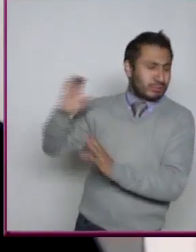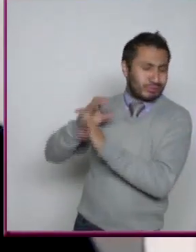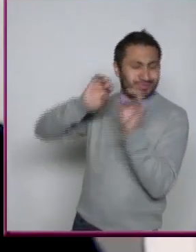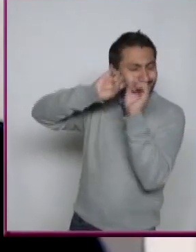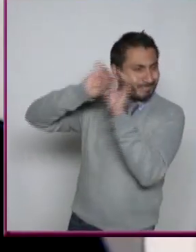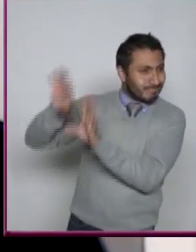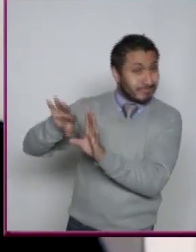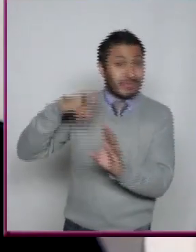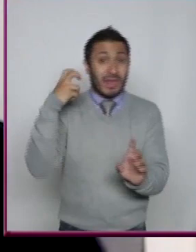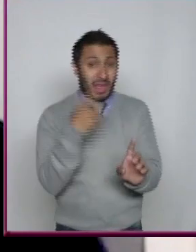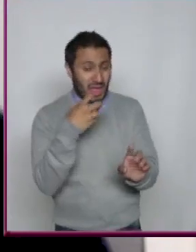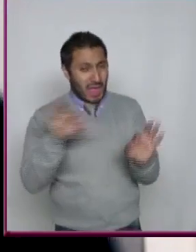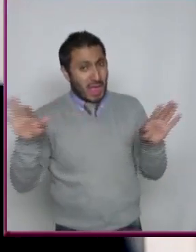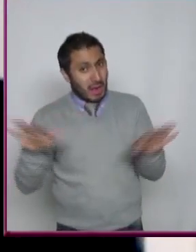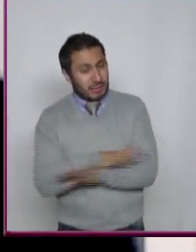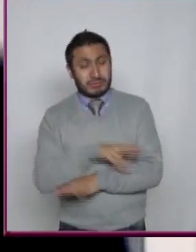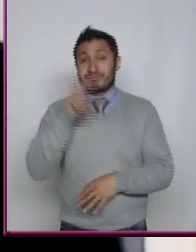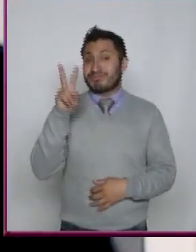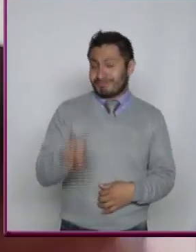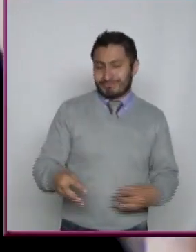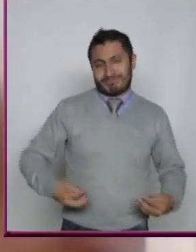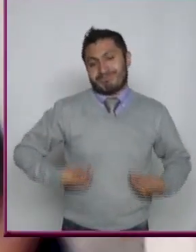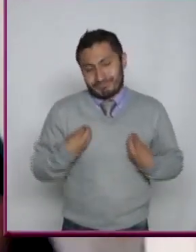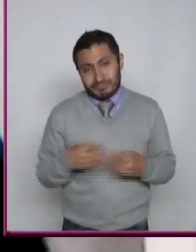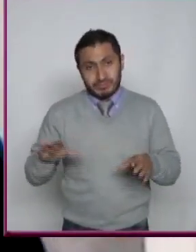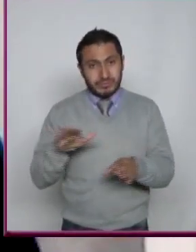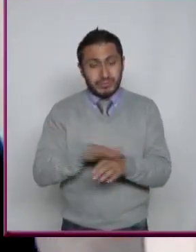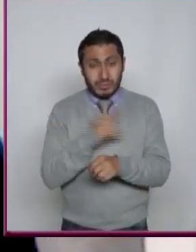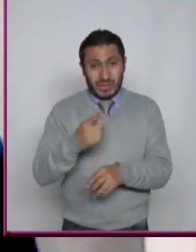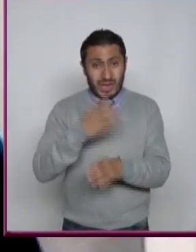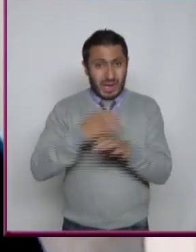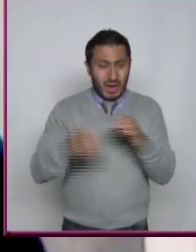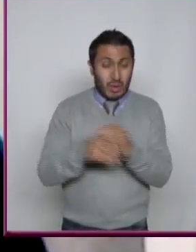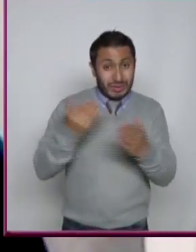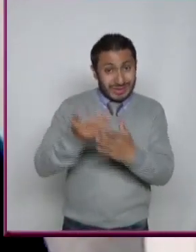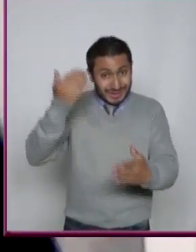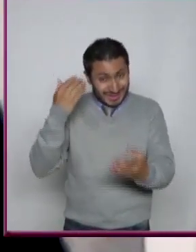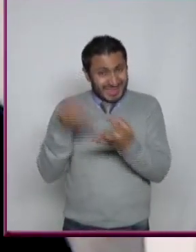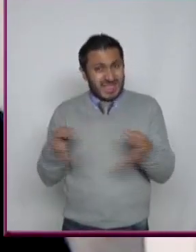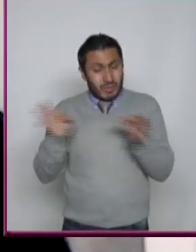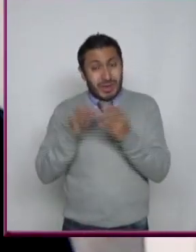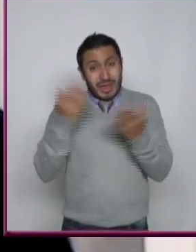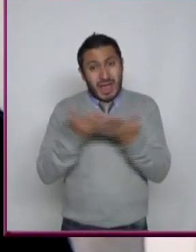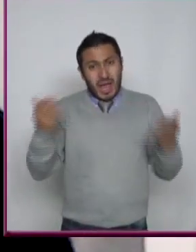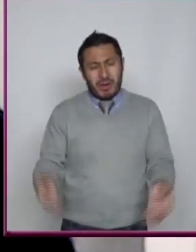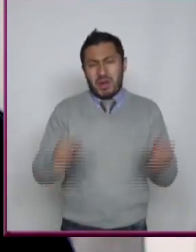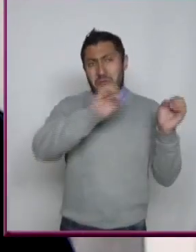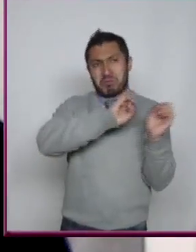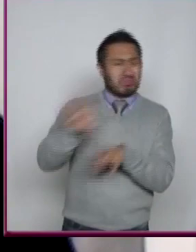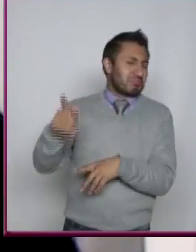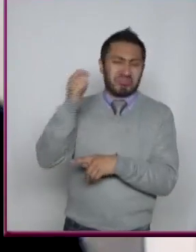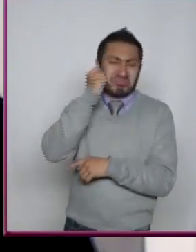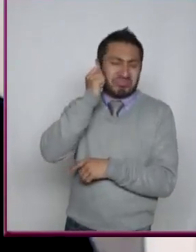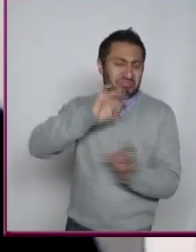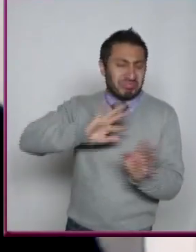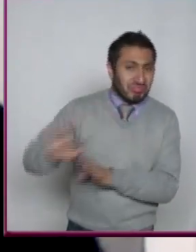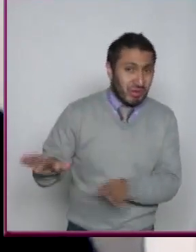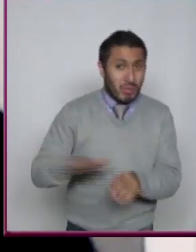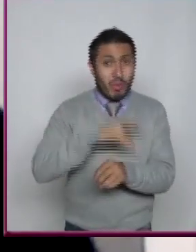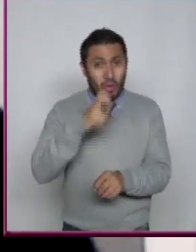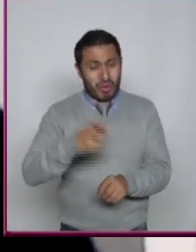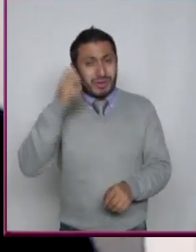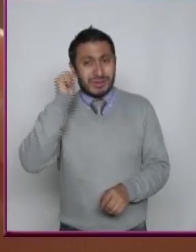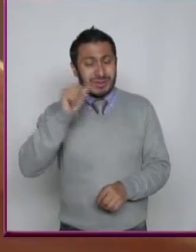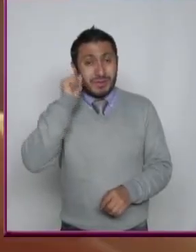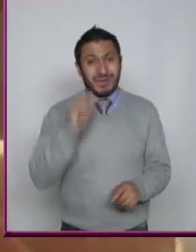ya es una alteración de la realidad, porque cosas que podrían haber sido importantes el día anterior, ahora ya no lo son tanto, ¿no? Por eso siempre tenemos este